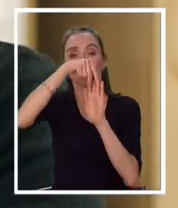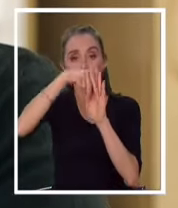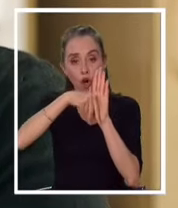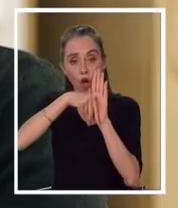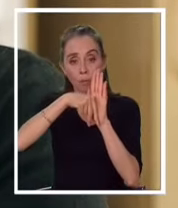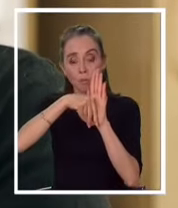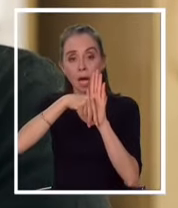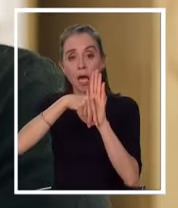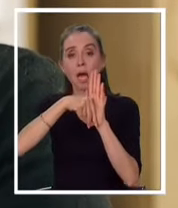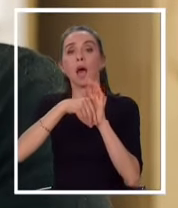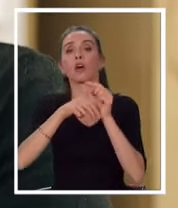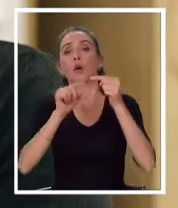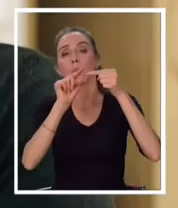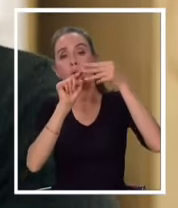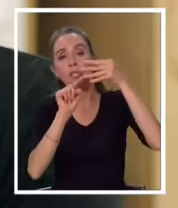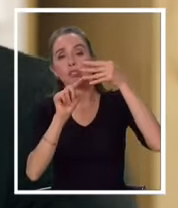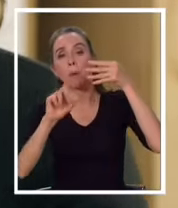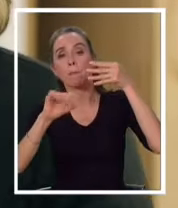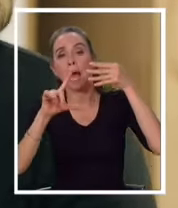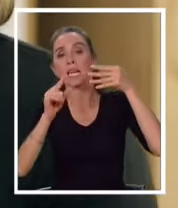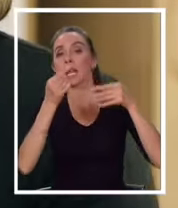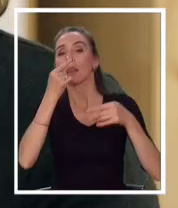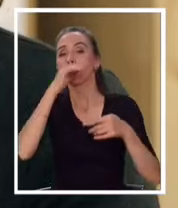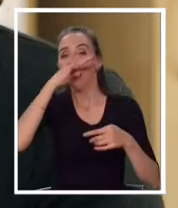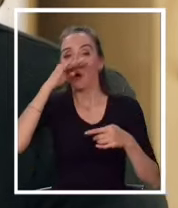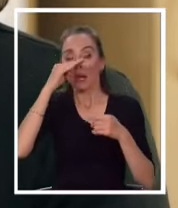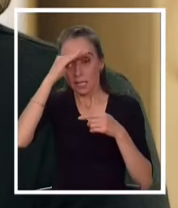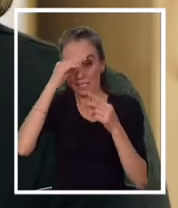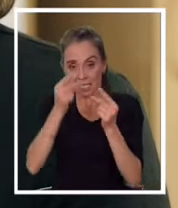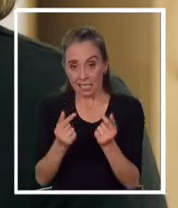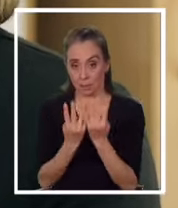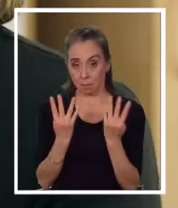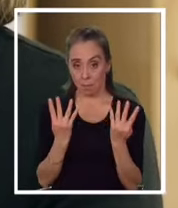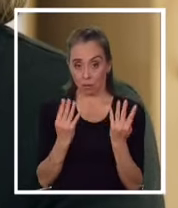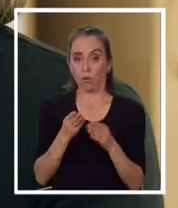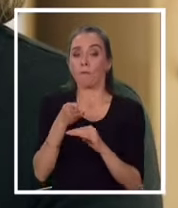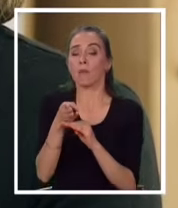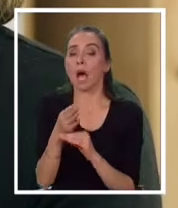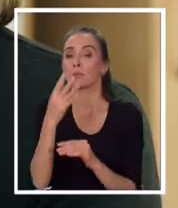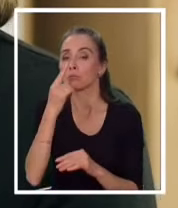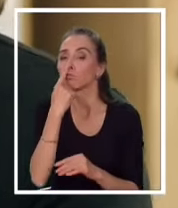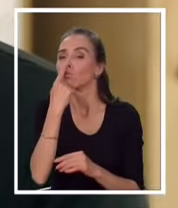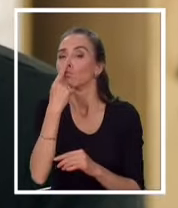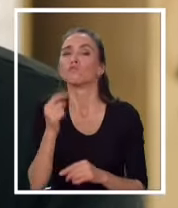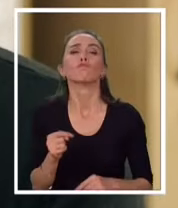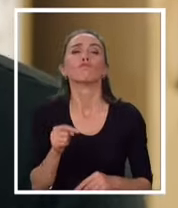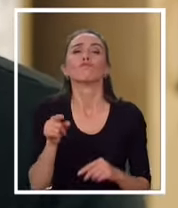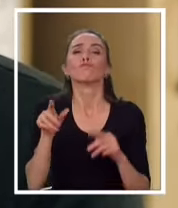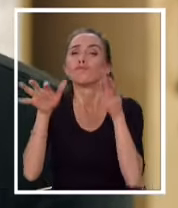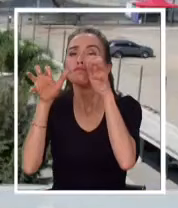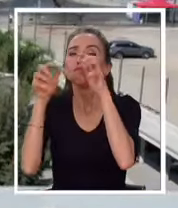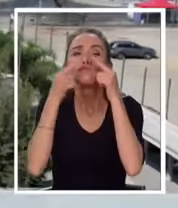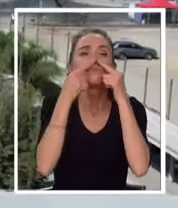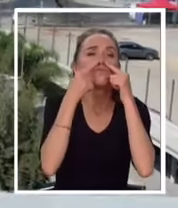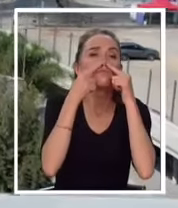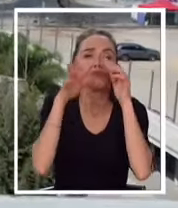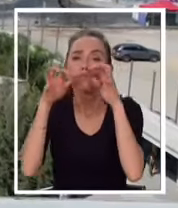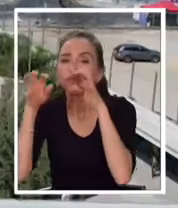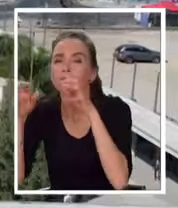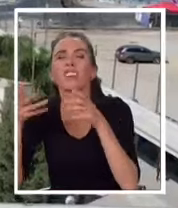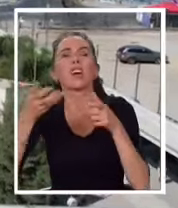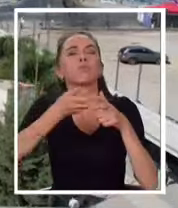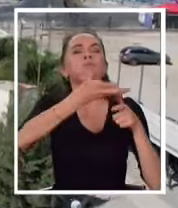normar un panel de olores, que son personas que se dedican a olfatear en lo que